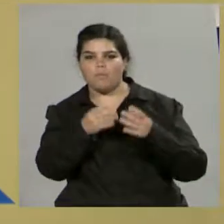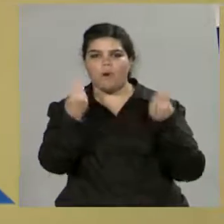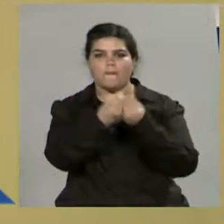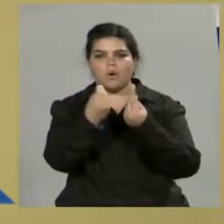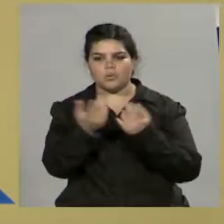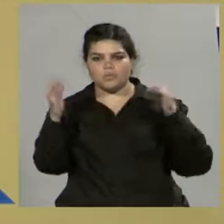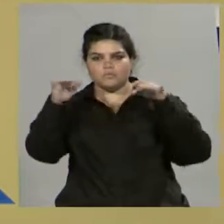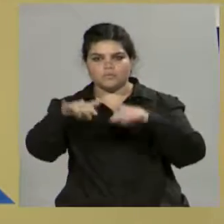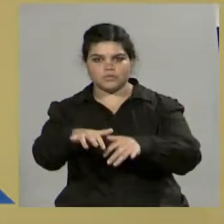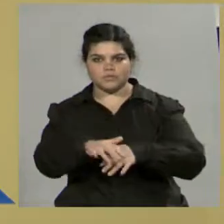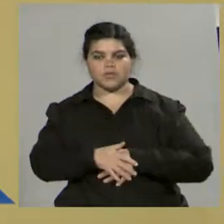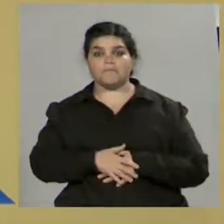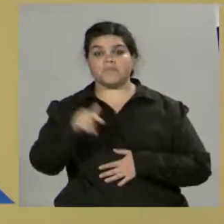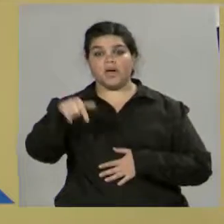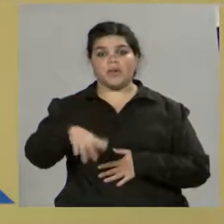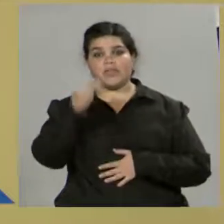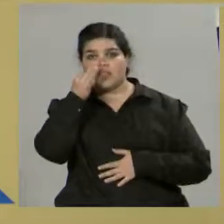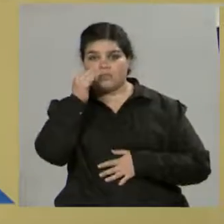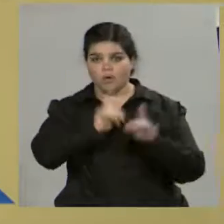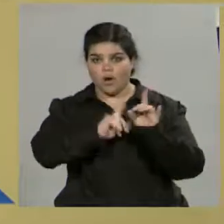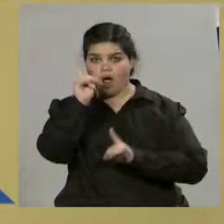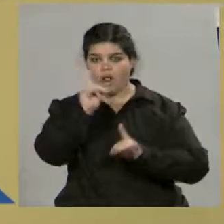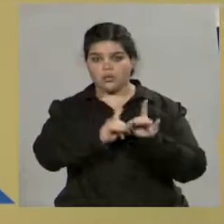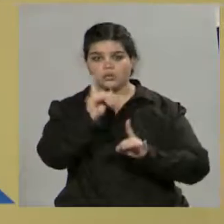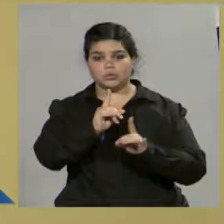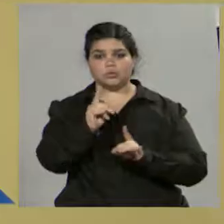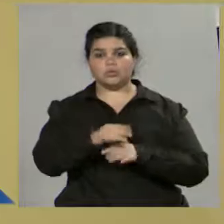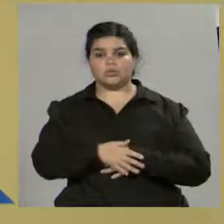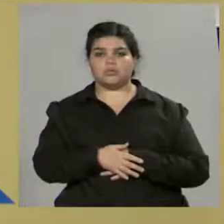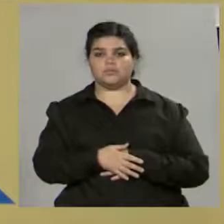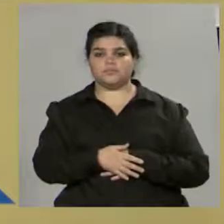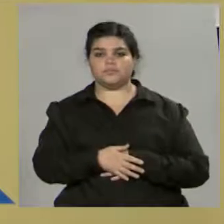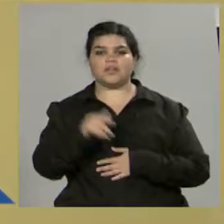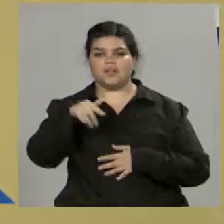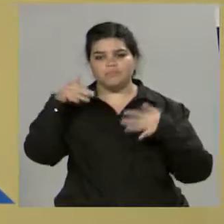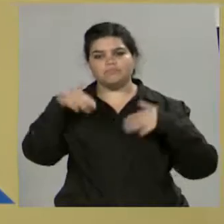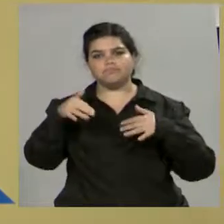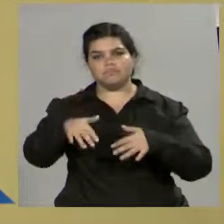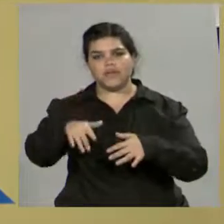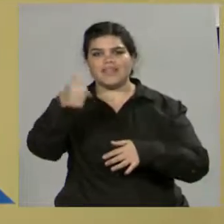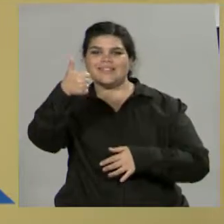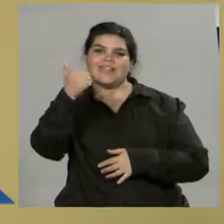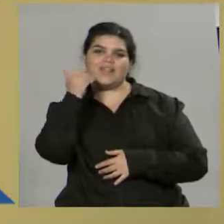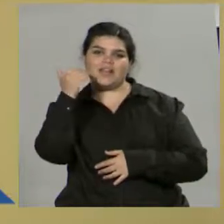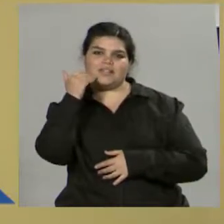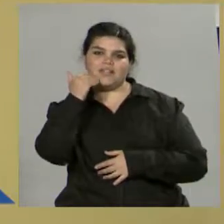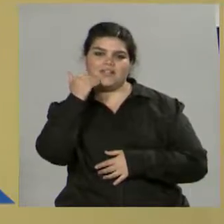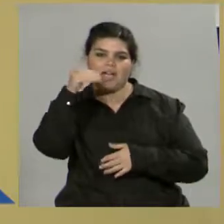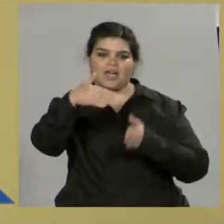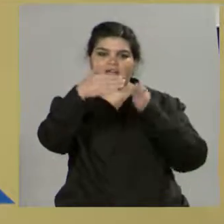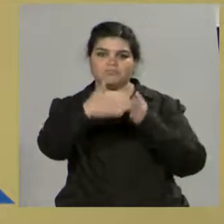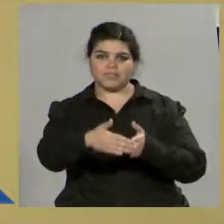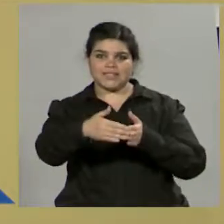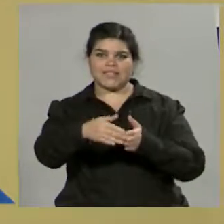grupos. Tenemos testimonios que hemos podido escoger de esta marcha que se realizó a las 18 en el kilómetro cero aquí en nuestra